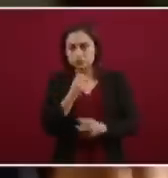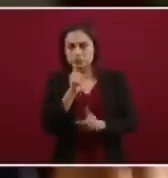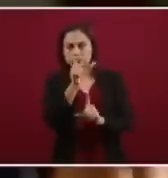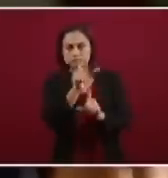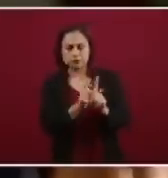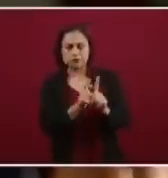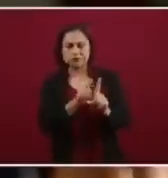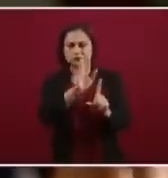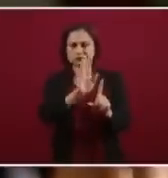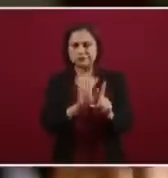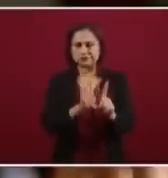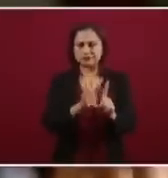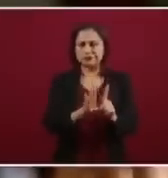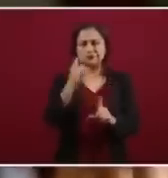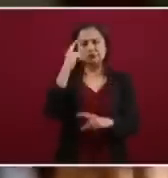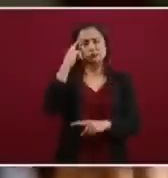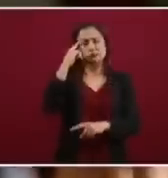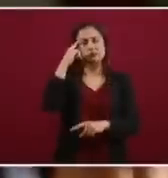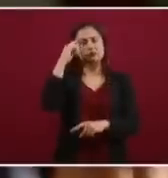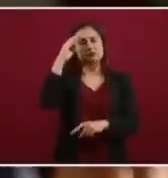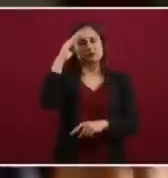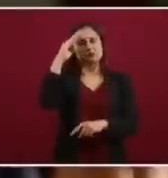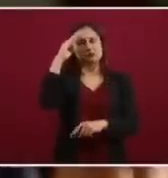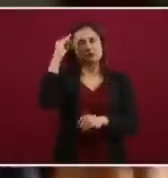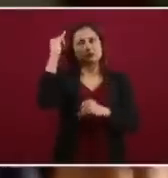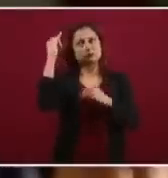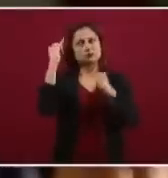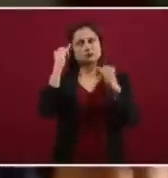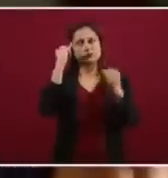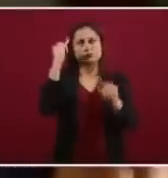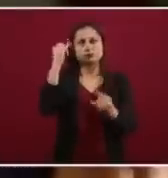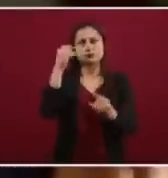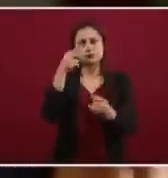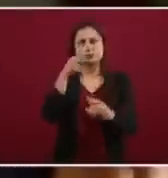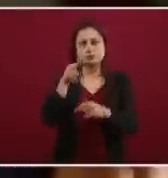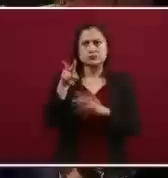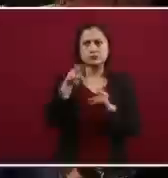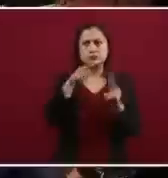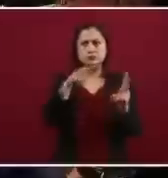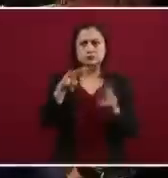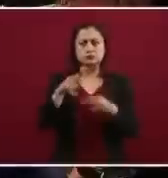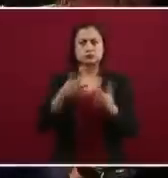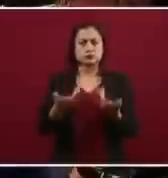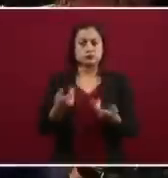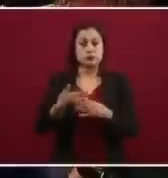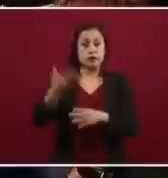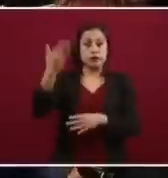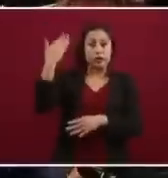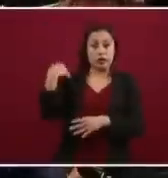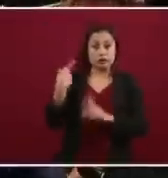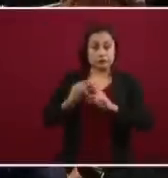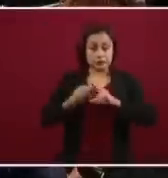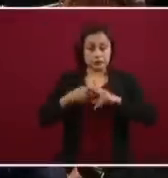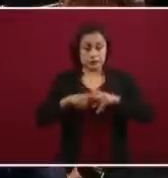perturbado, esquivo, digamos, ya no es el Alfonso Durazo de los primeros meses.